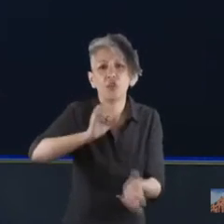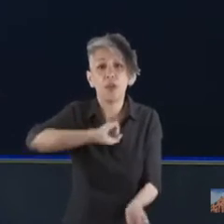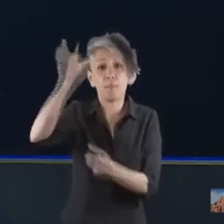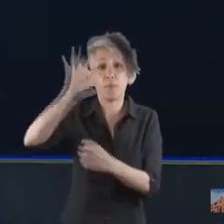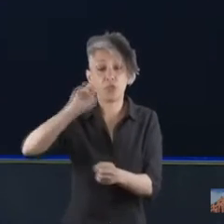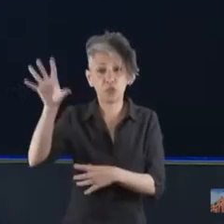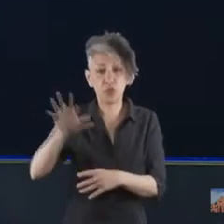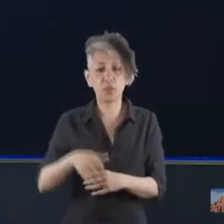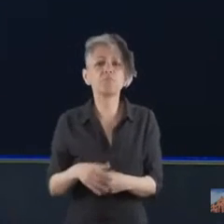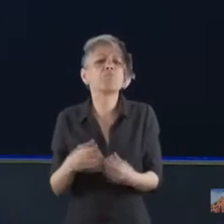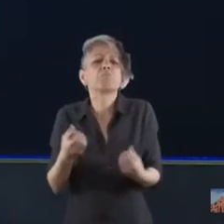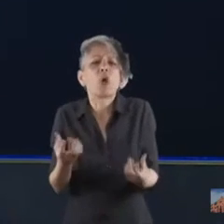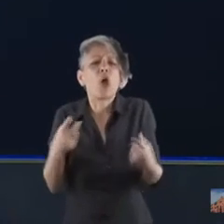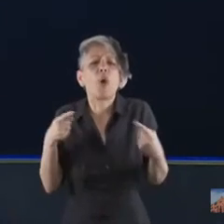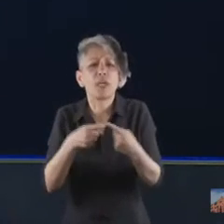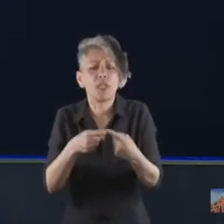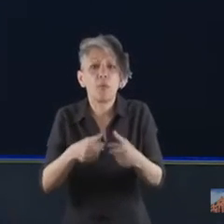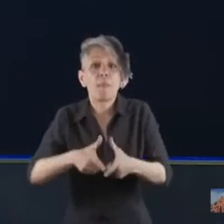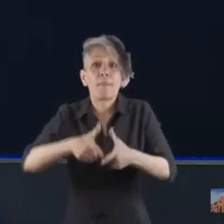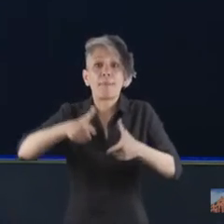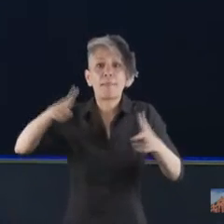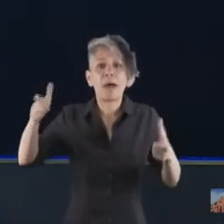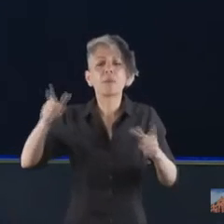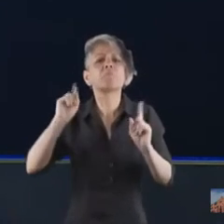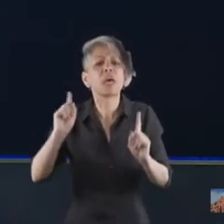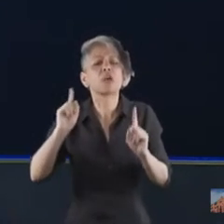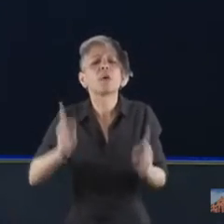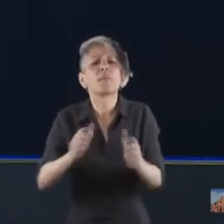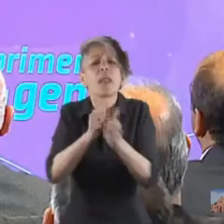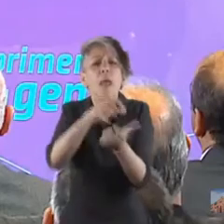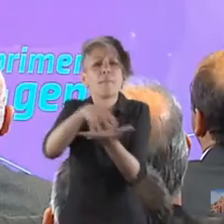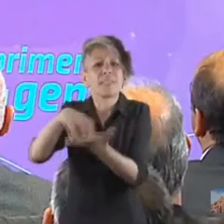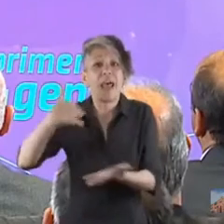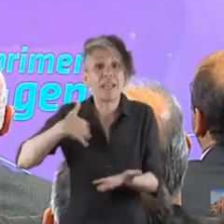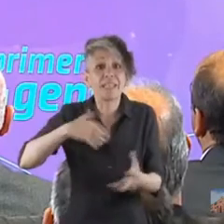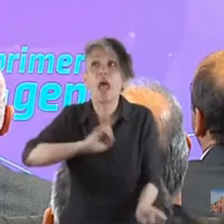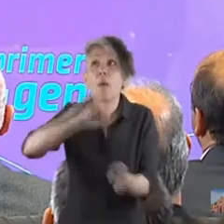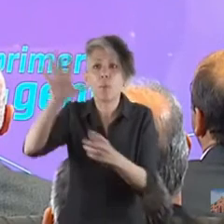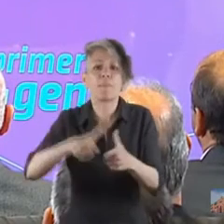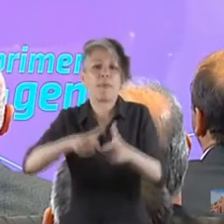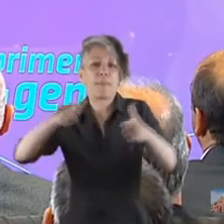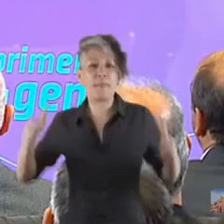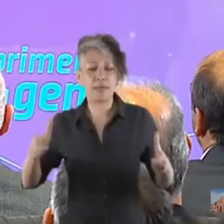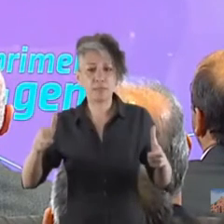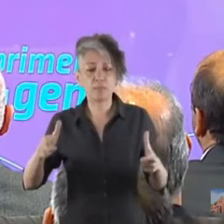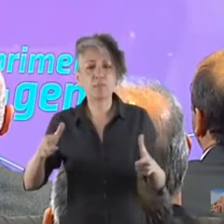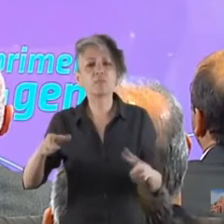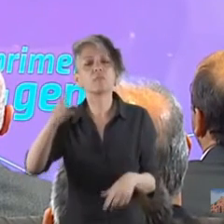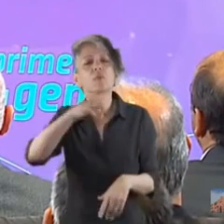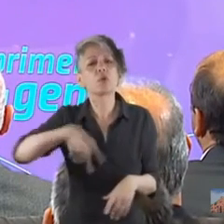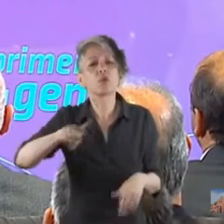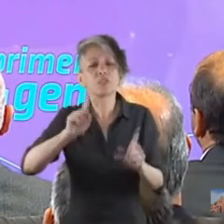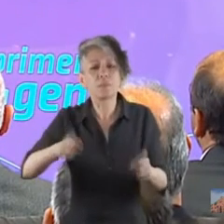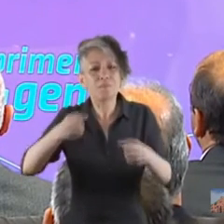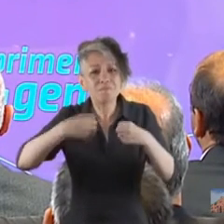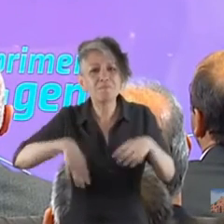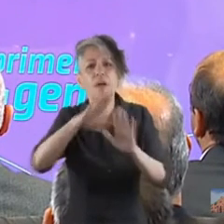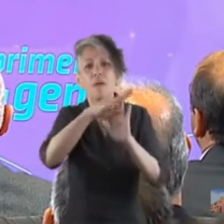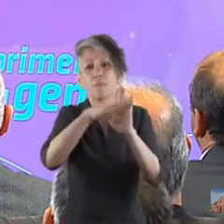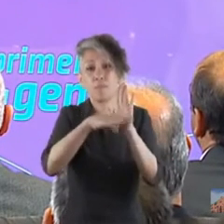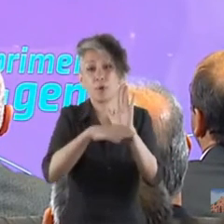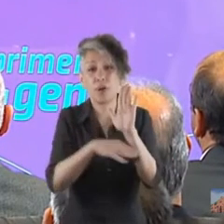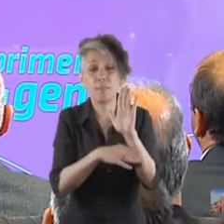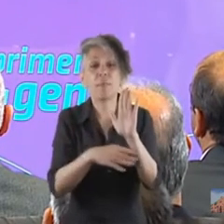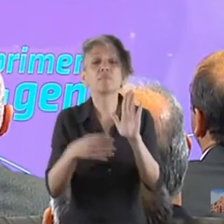el volumen pero también la cantidad de empresas argentinas que exporten lanzamos un programa de crédito a tasas